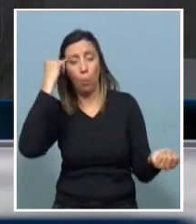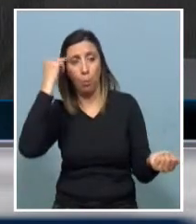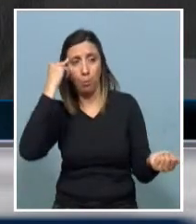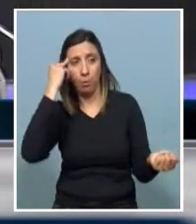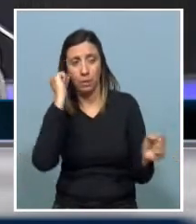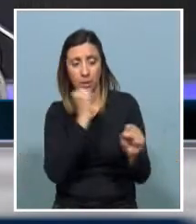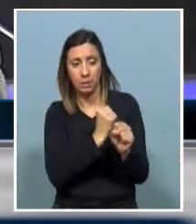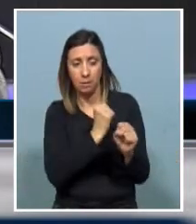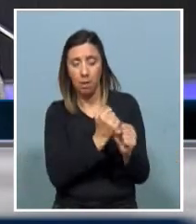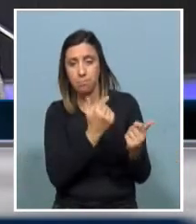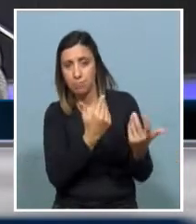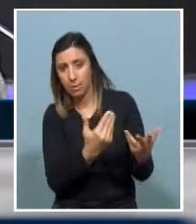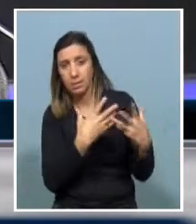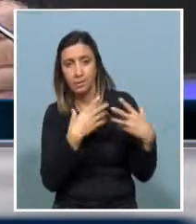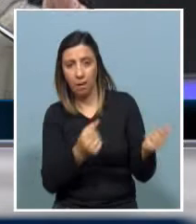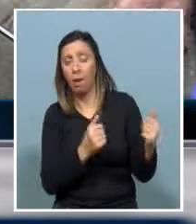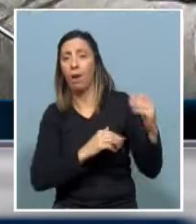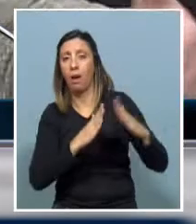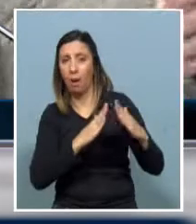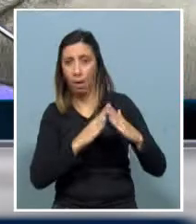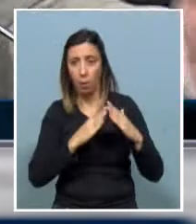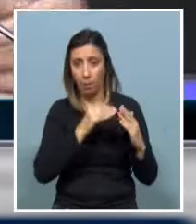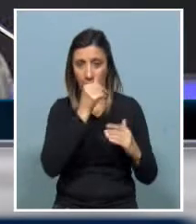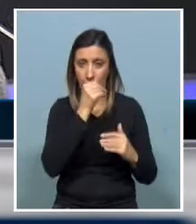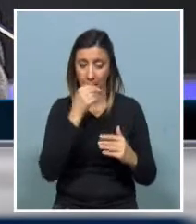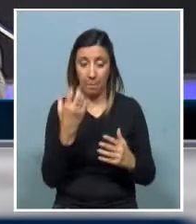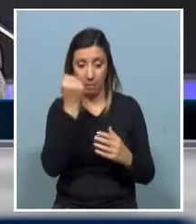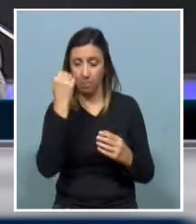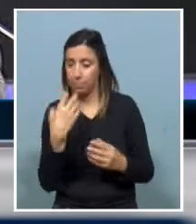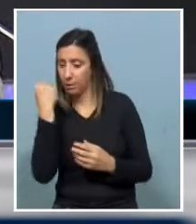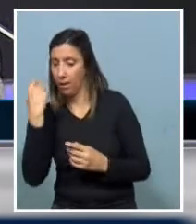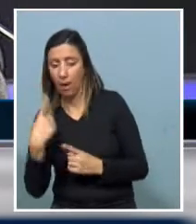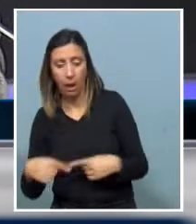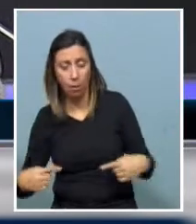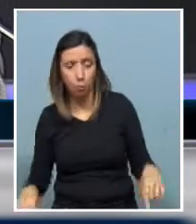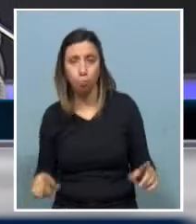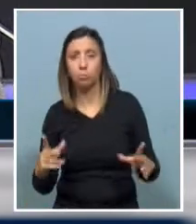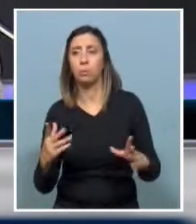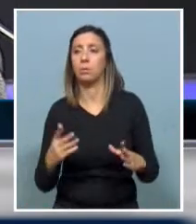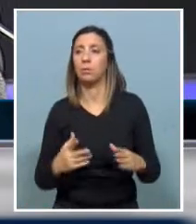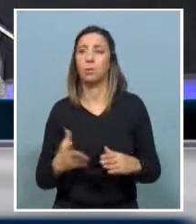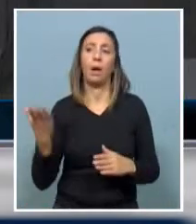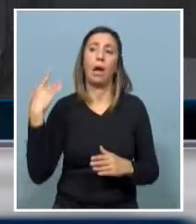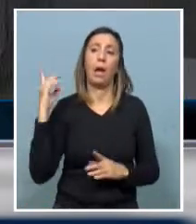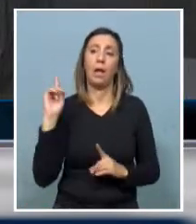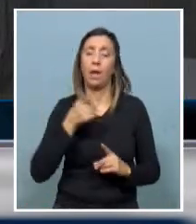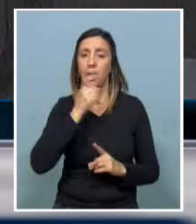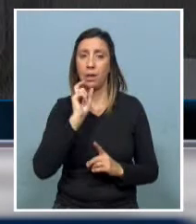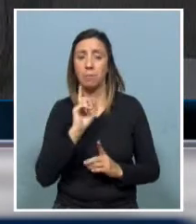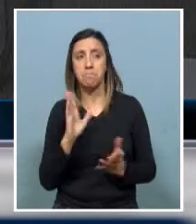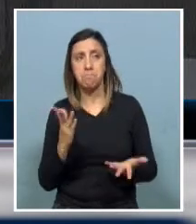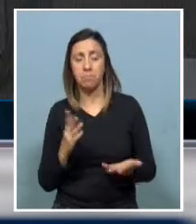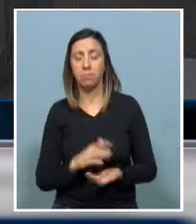poder trabajar a través de la Secretaría de Vivienda, de ir recuperando algunas obras, como nos había pasado en La Toma con el